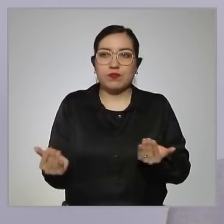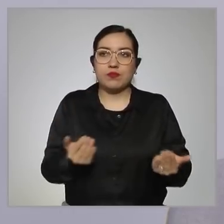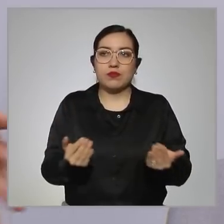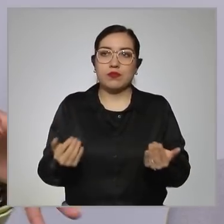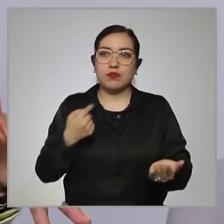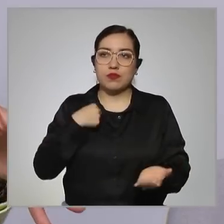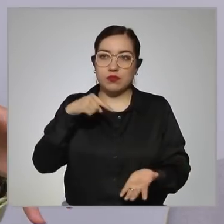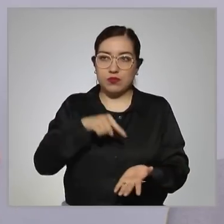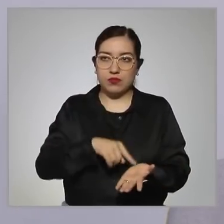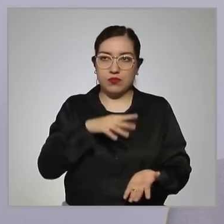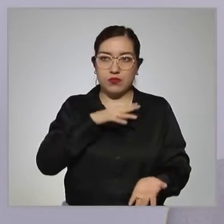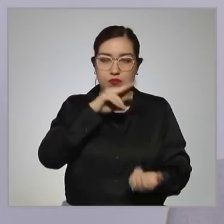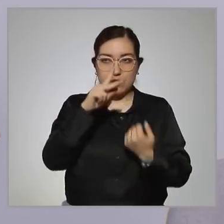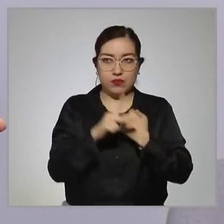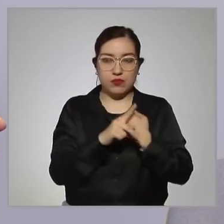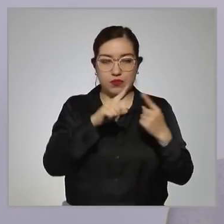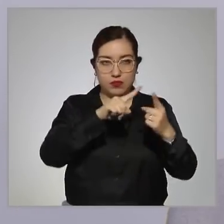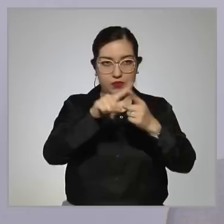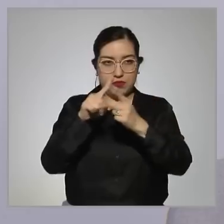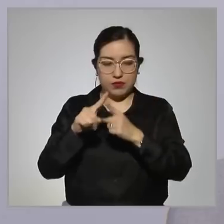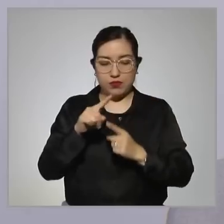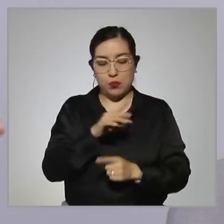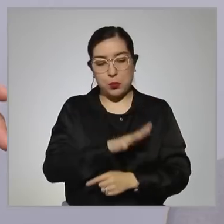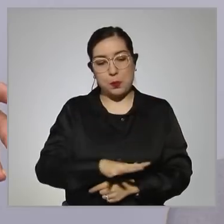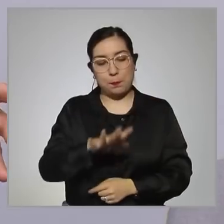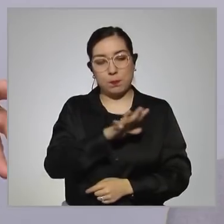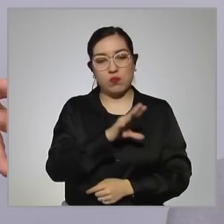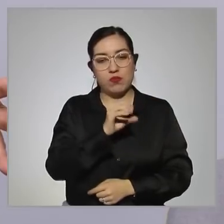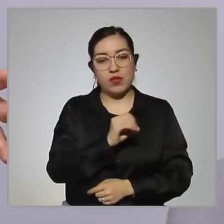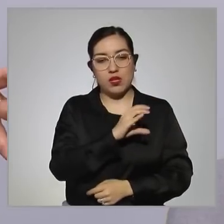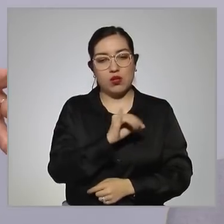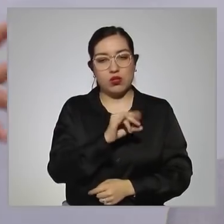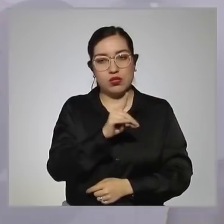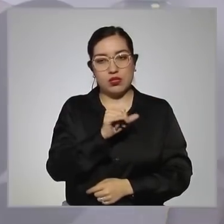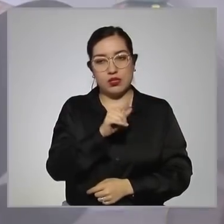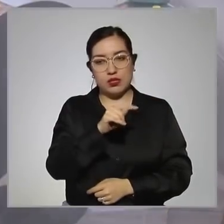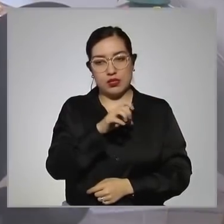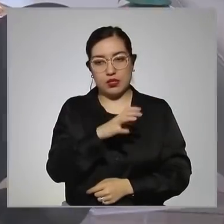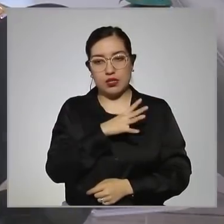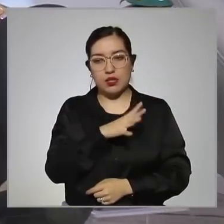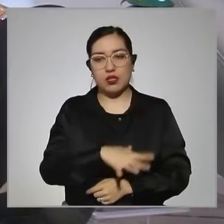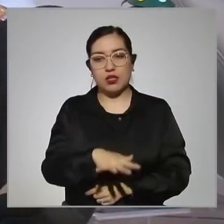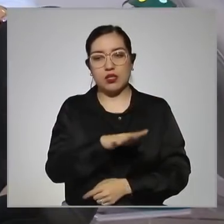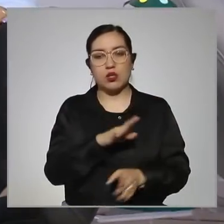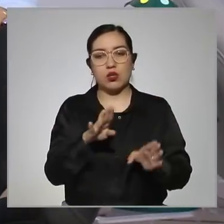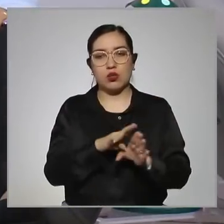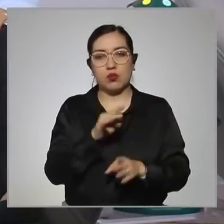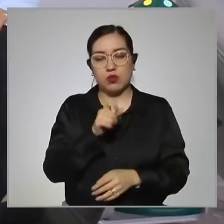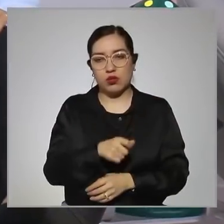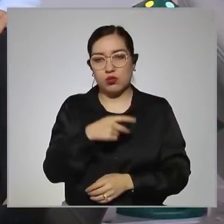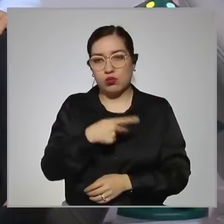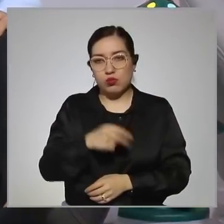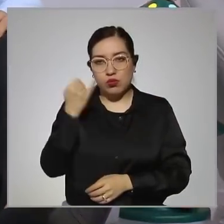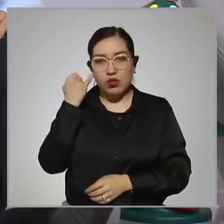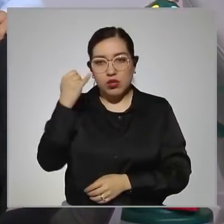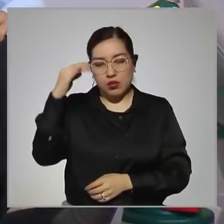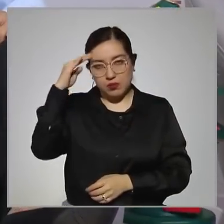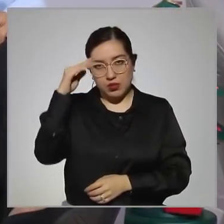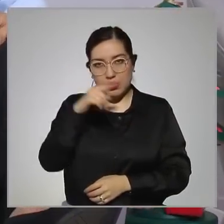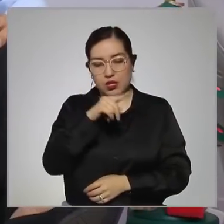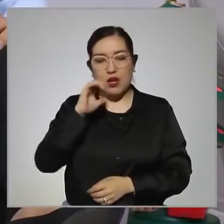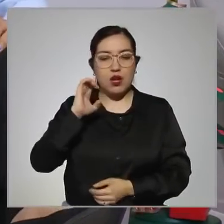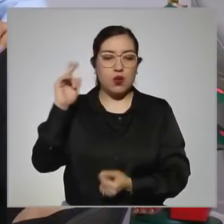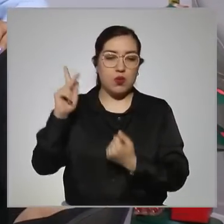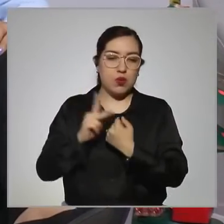que en los países occidentales también tiene una lectura ahí un poco colonizadora. La propia idea de que sea Europa,